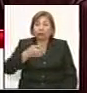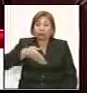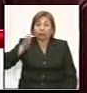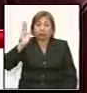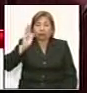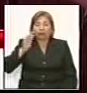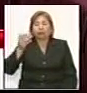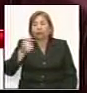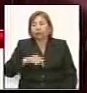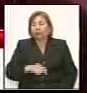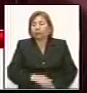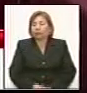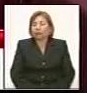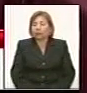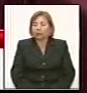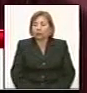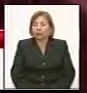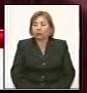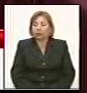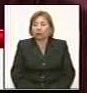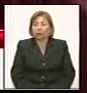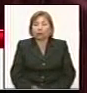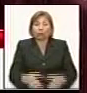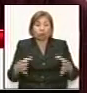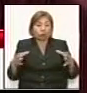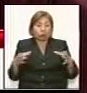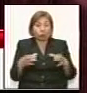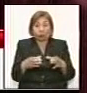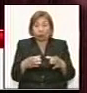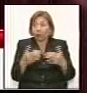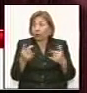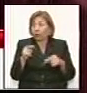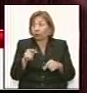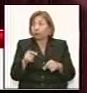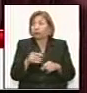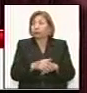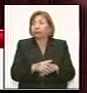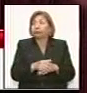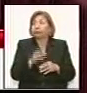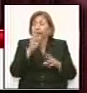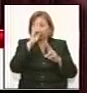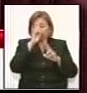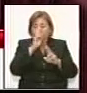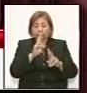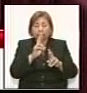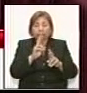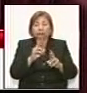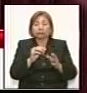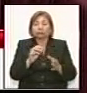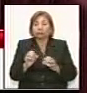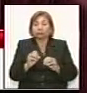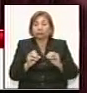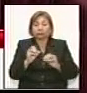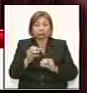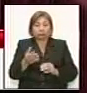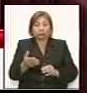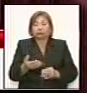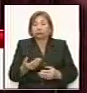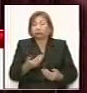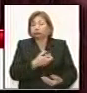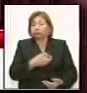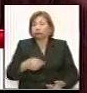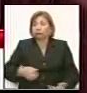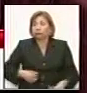días. Entonces, el Congreso ahí respetó la sucesión presidencial que fija